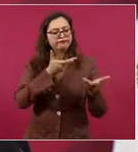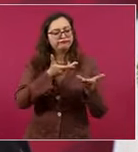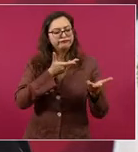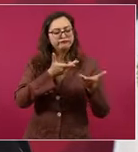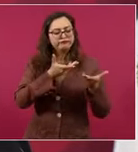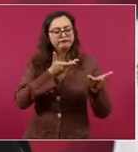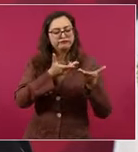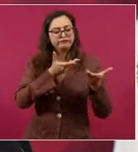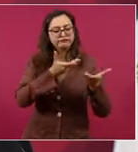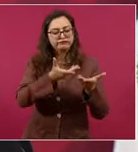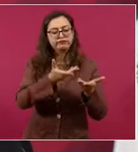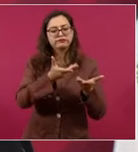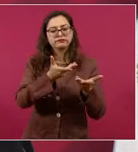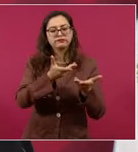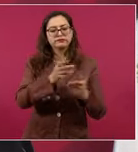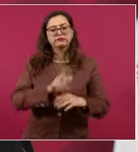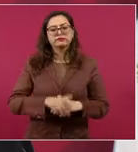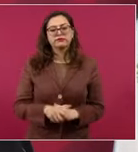a